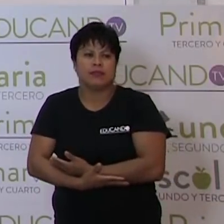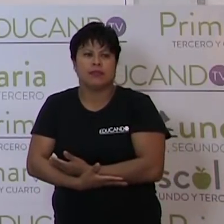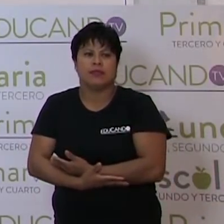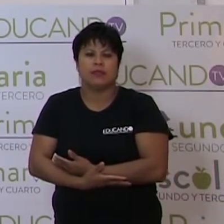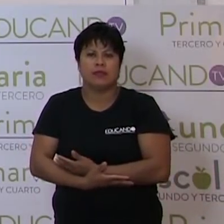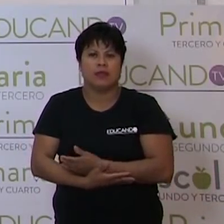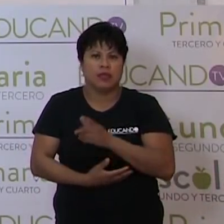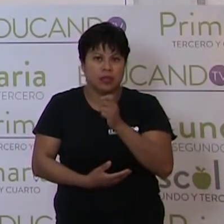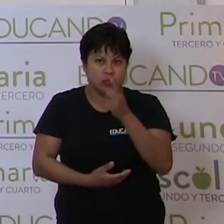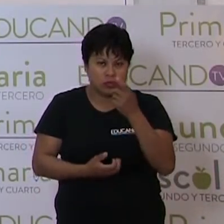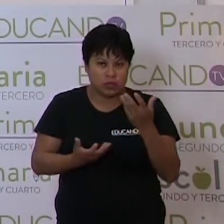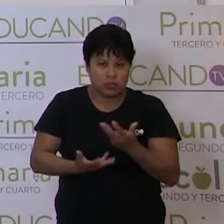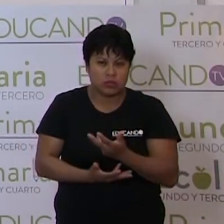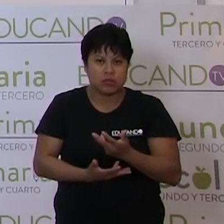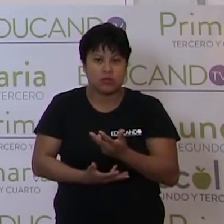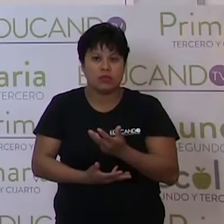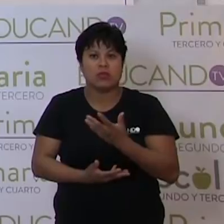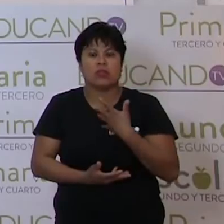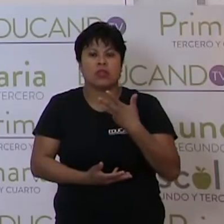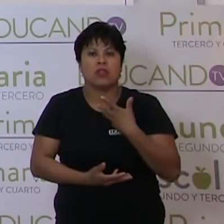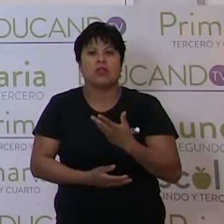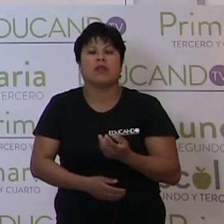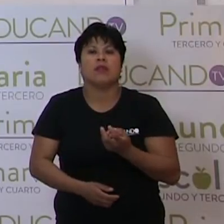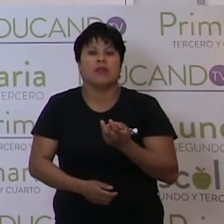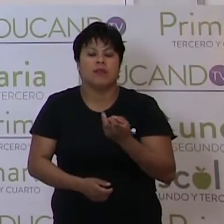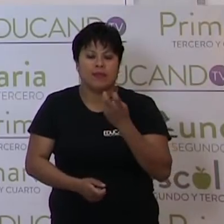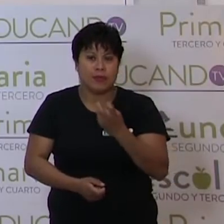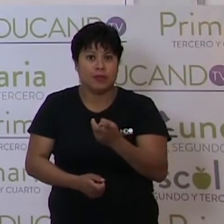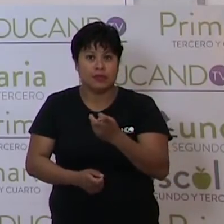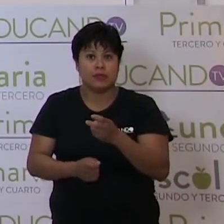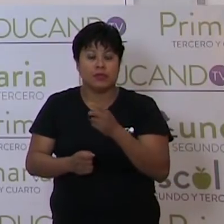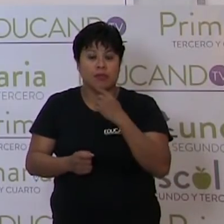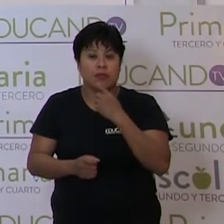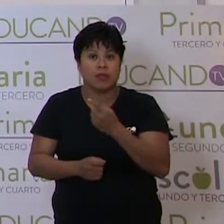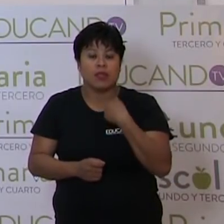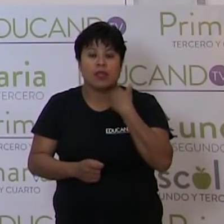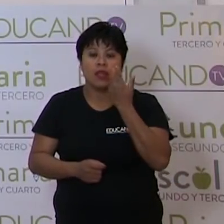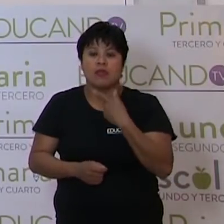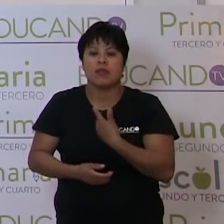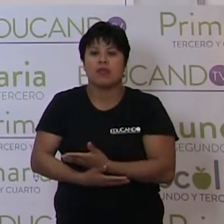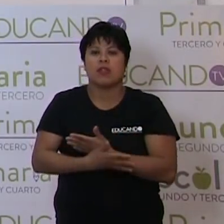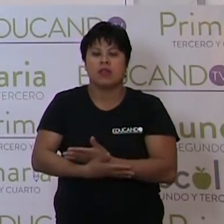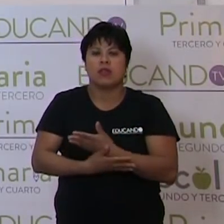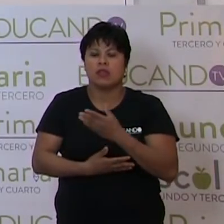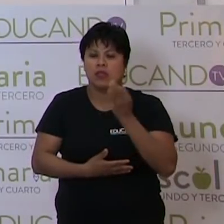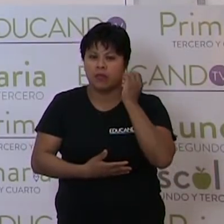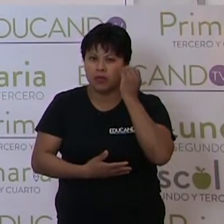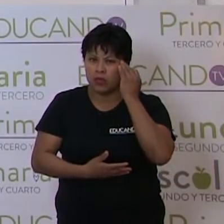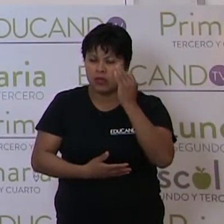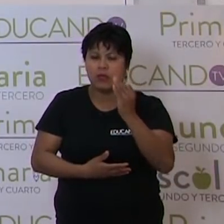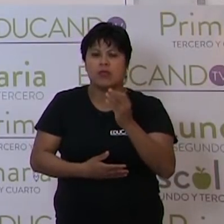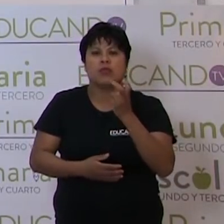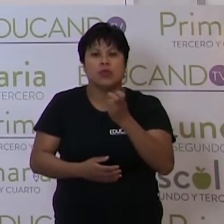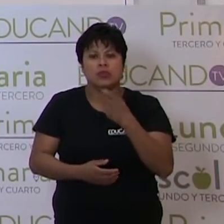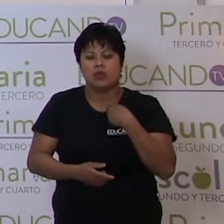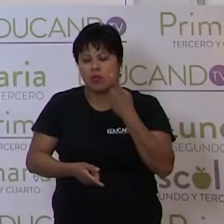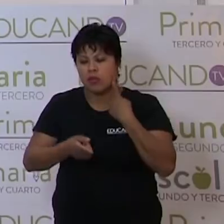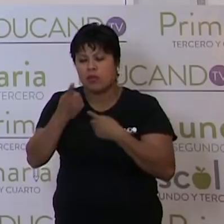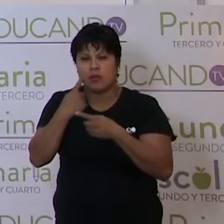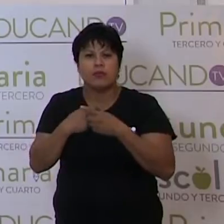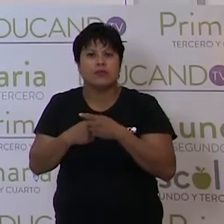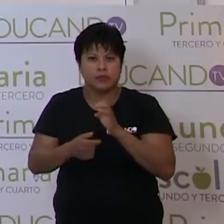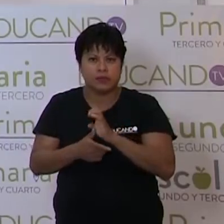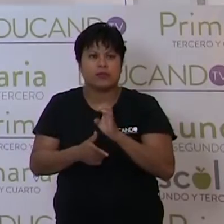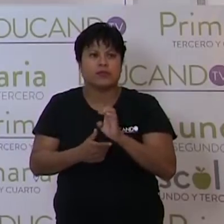Es un hecho que tiene una causa y una consecuencia. Dice, quería que me cargaran todo el tiempo, por eso lloraba, ¿verdad? Entonces